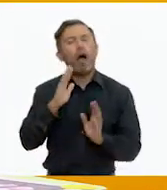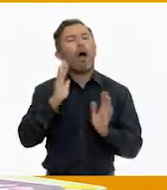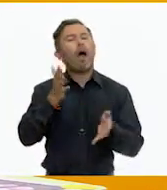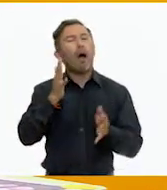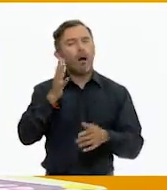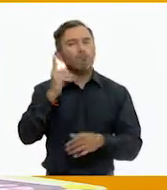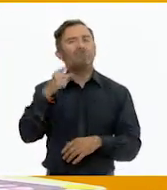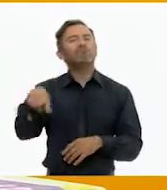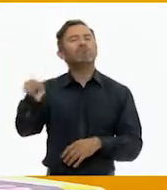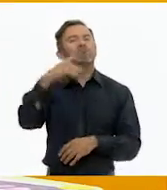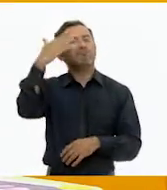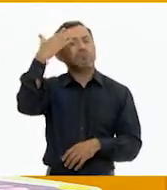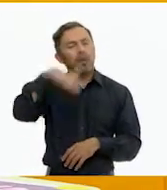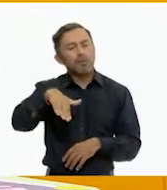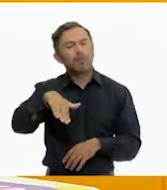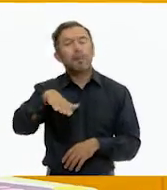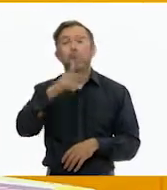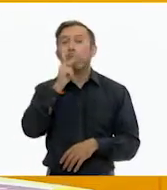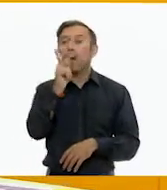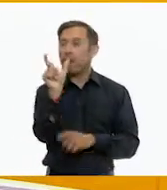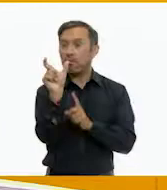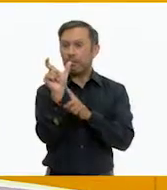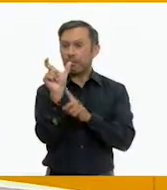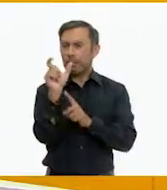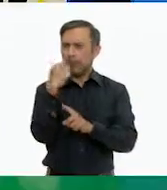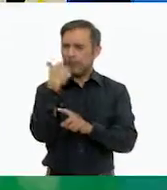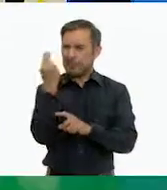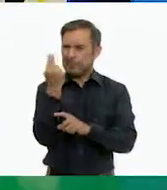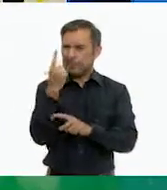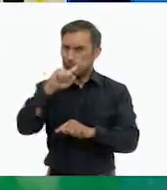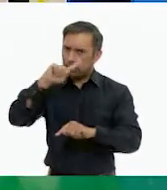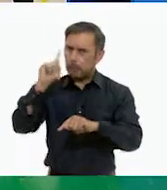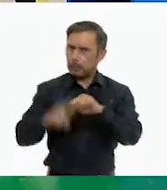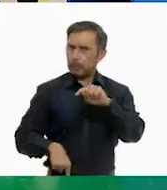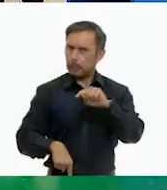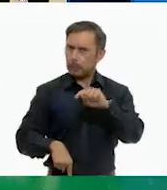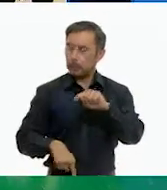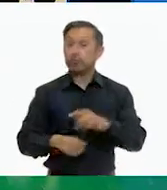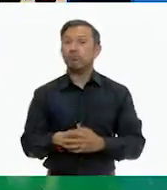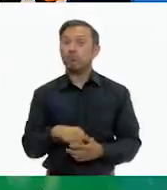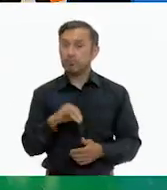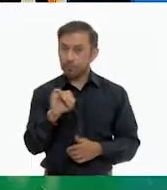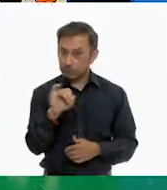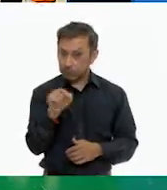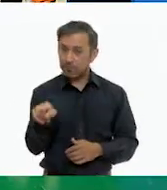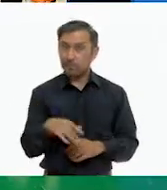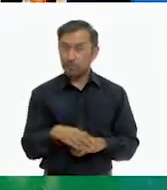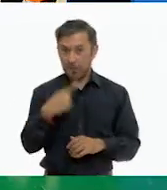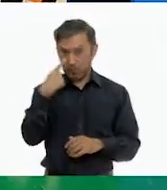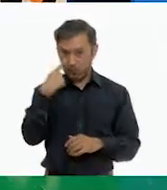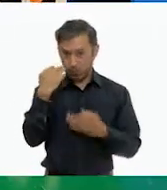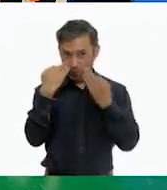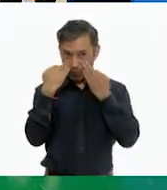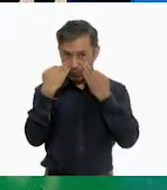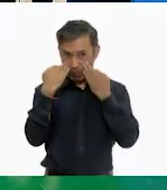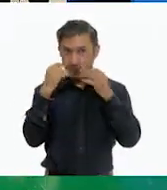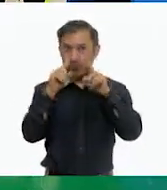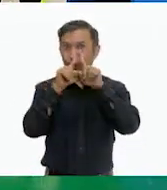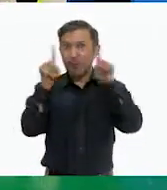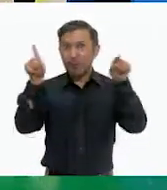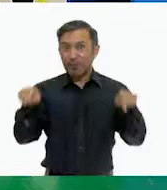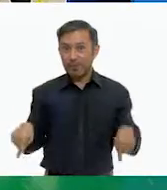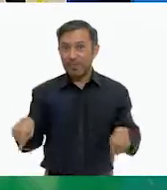debemos combatir. Así es. Sedentarismo, como se los voy a mostrar en la